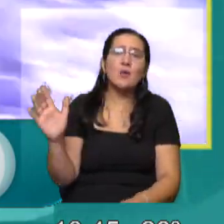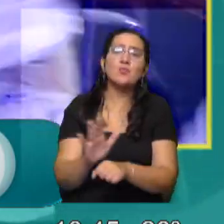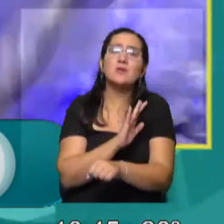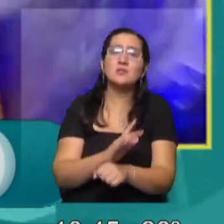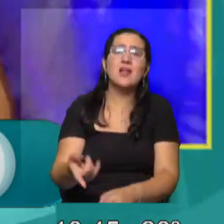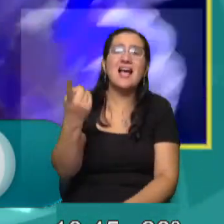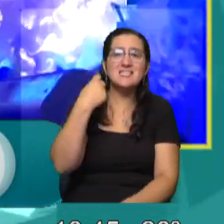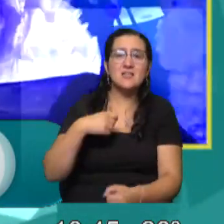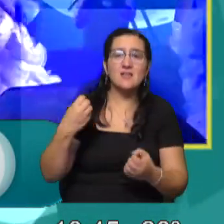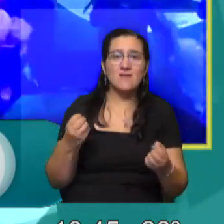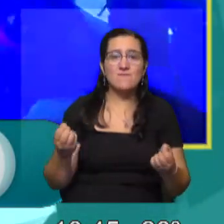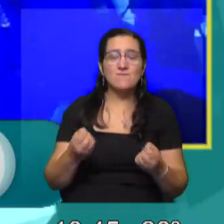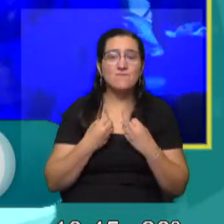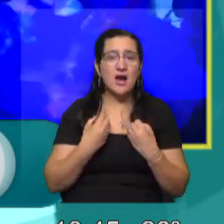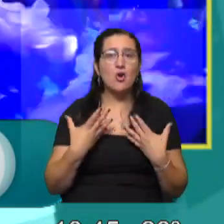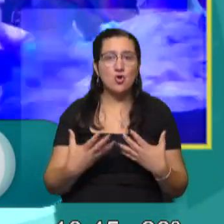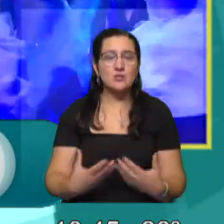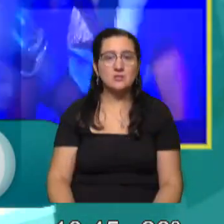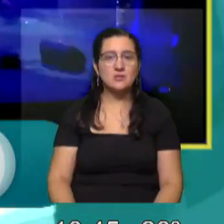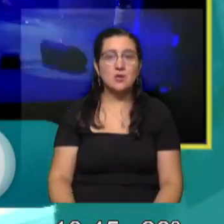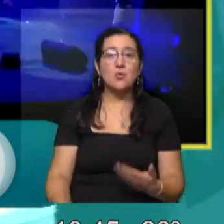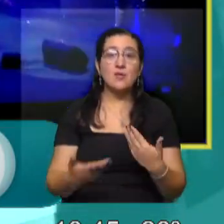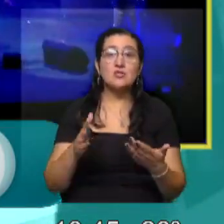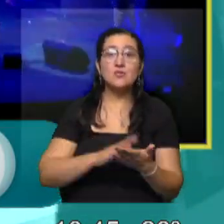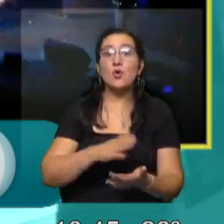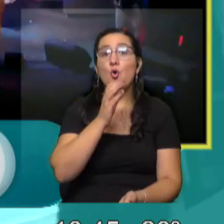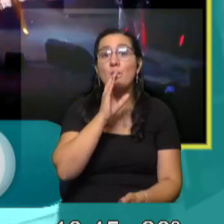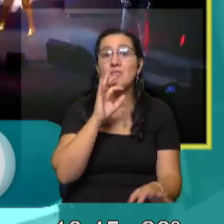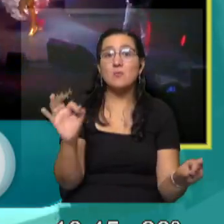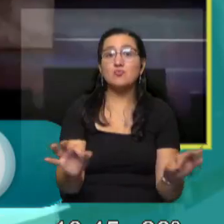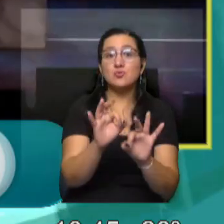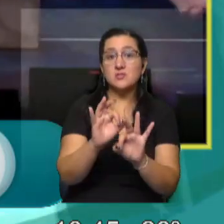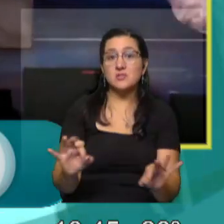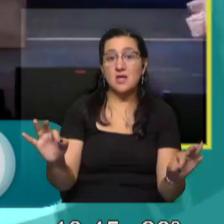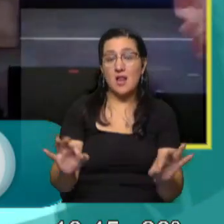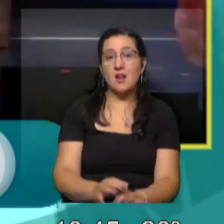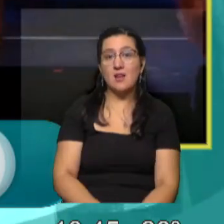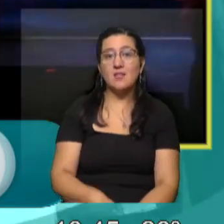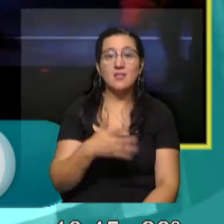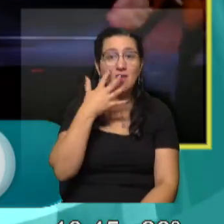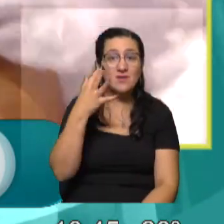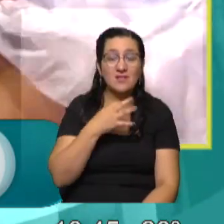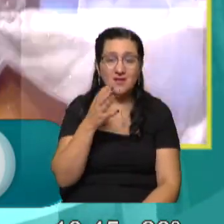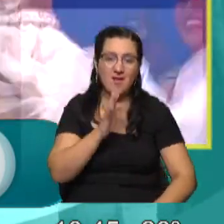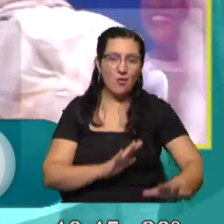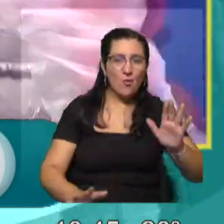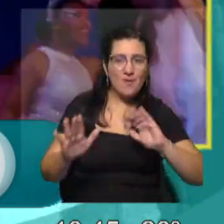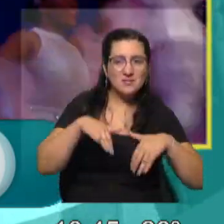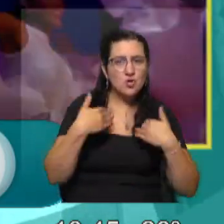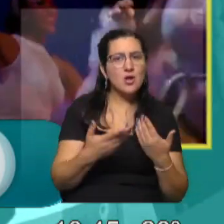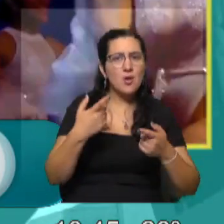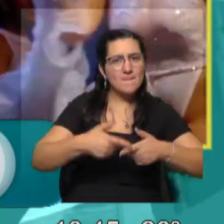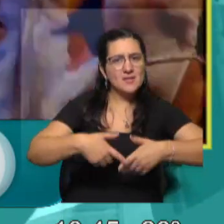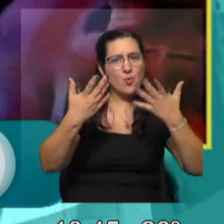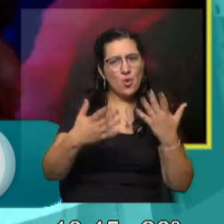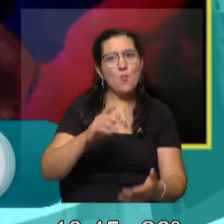de Valores. Cuando se habla de comedia musical sobre el escenario, que a veces lo vemos solamente en las revistas, de verdad que La Comparsa nos regale un espectáculo así, es un